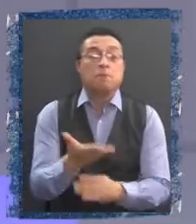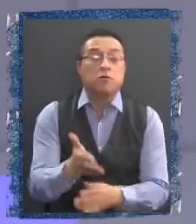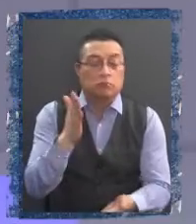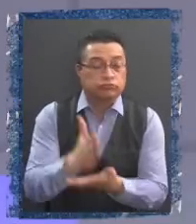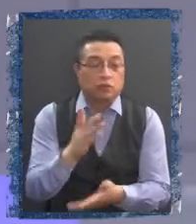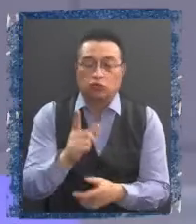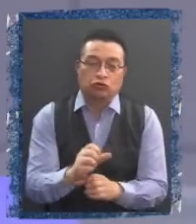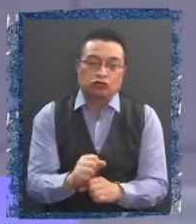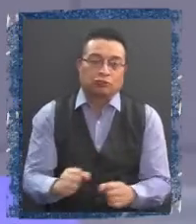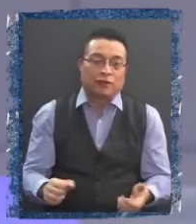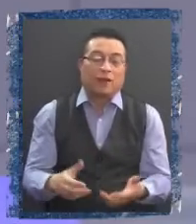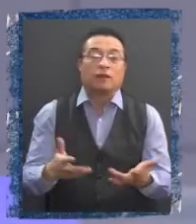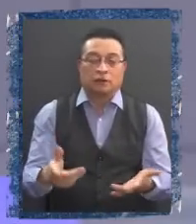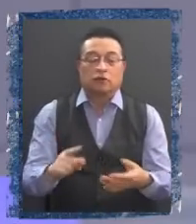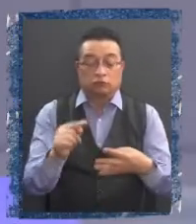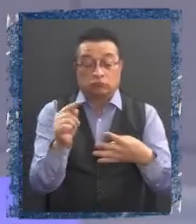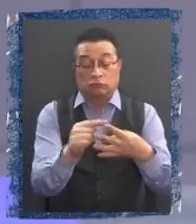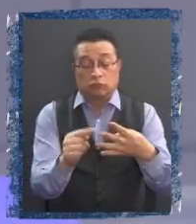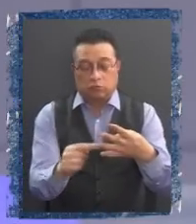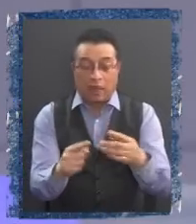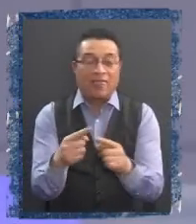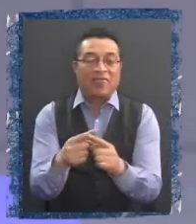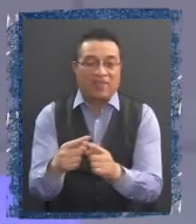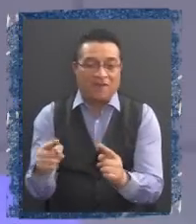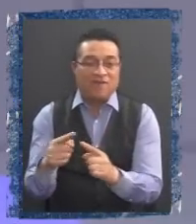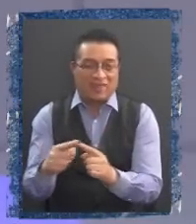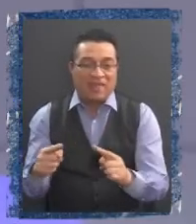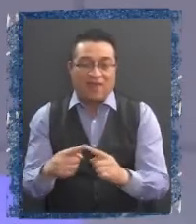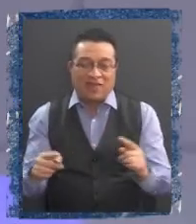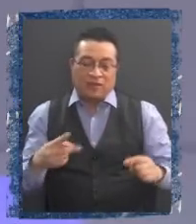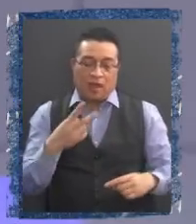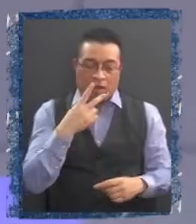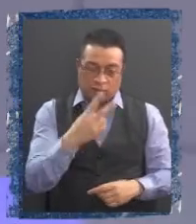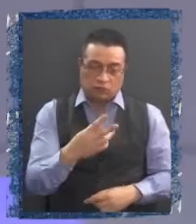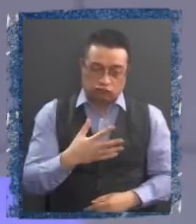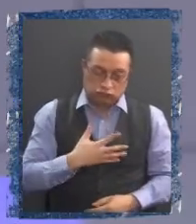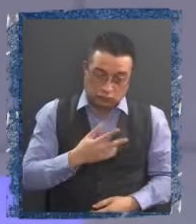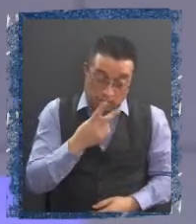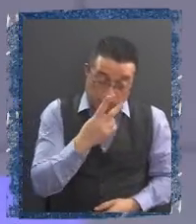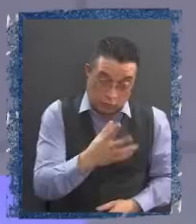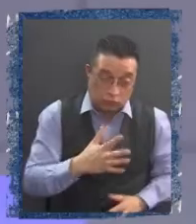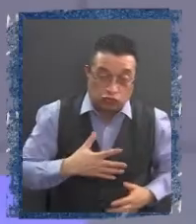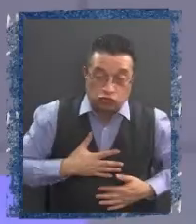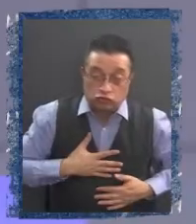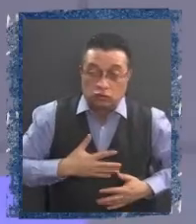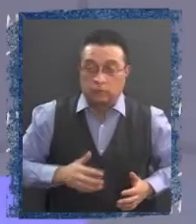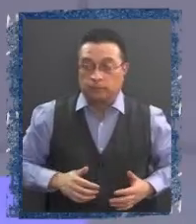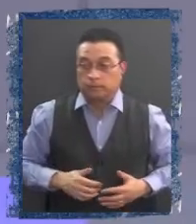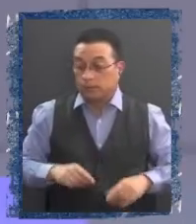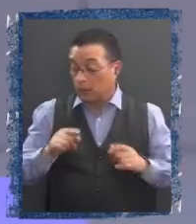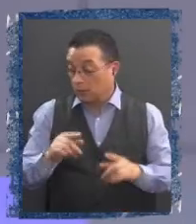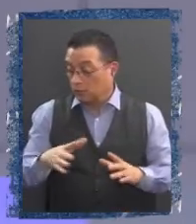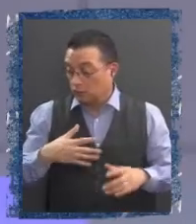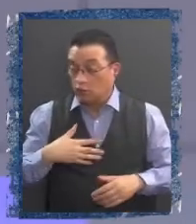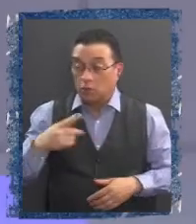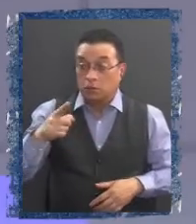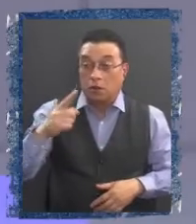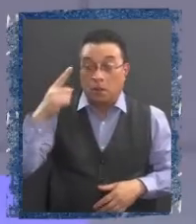como esas cosas palpables que son distintas, al menos como lo veo yo en ese ámbito. No, te voy a decir que respecto